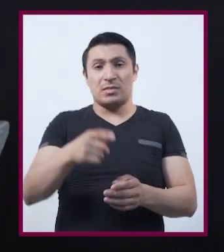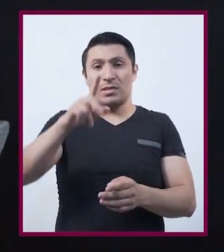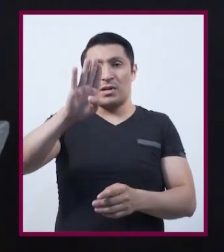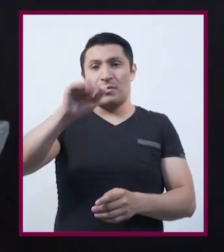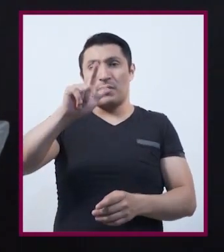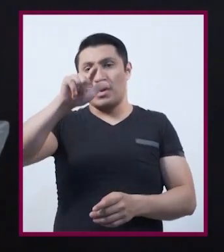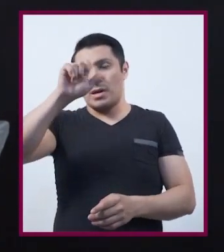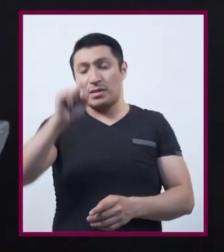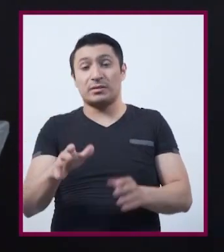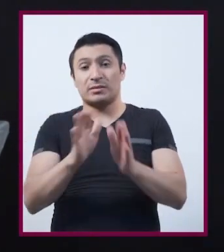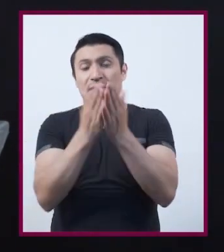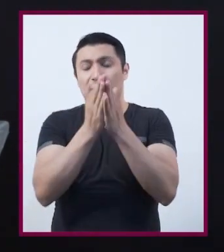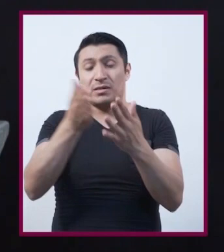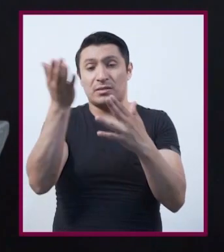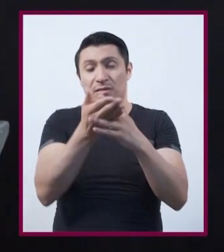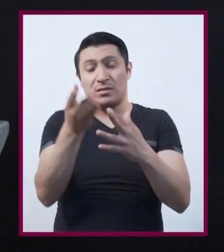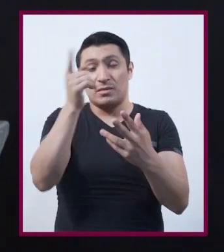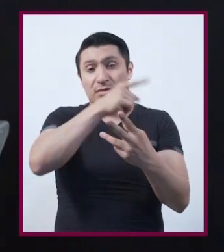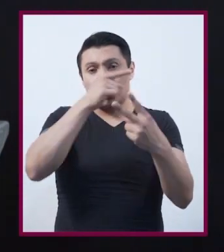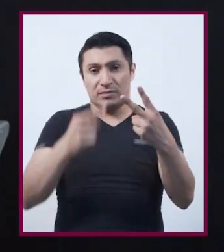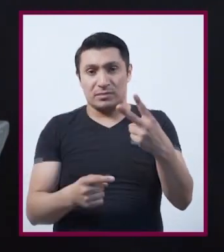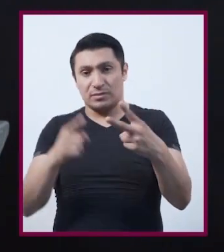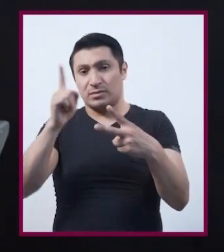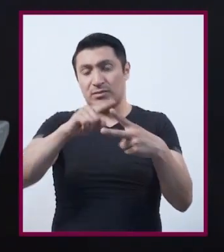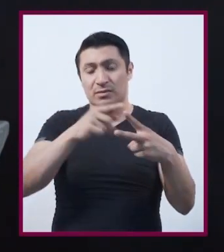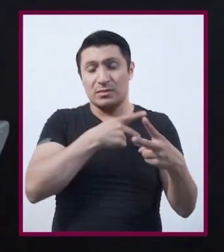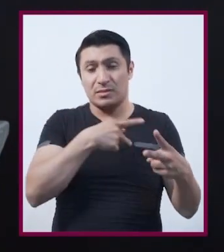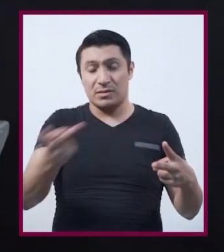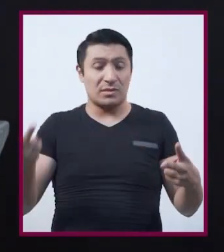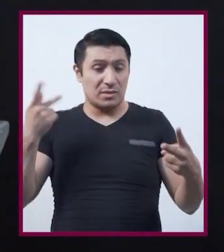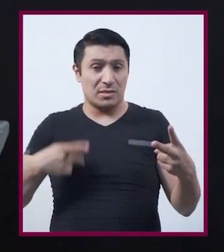resultado de la riqueza de la tierra, y el desarrollo es un